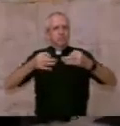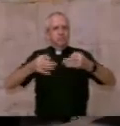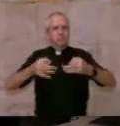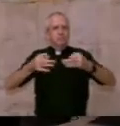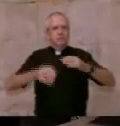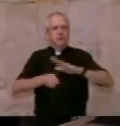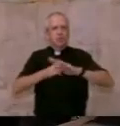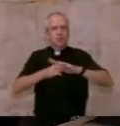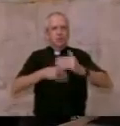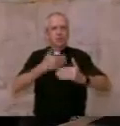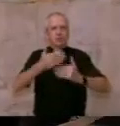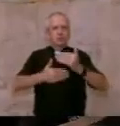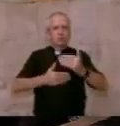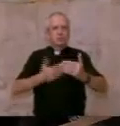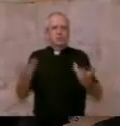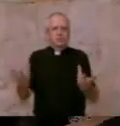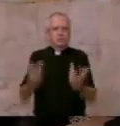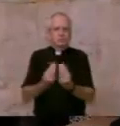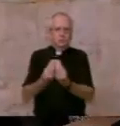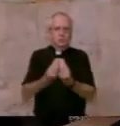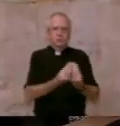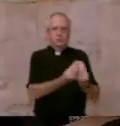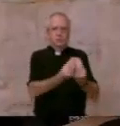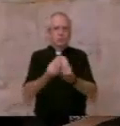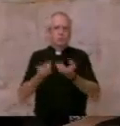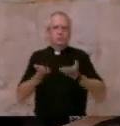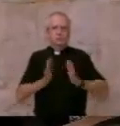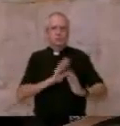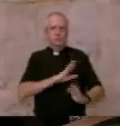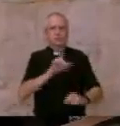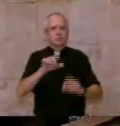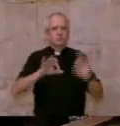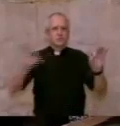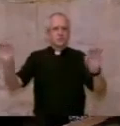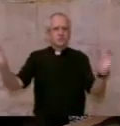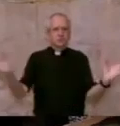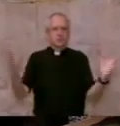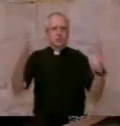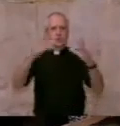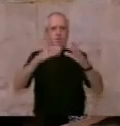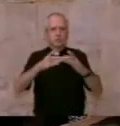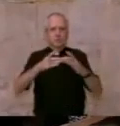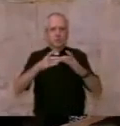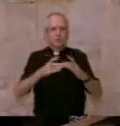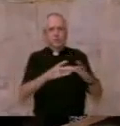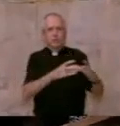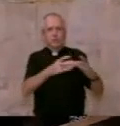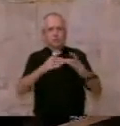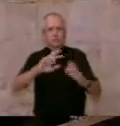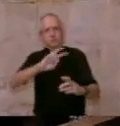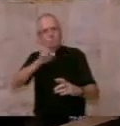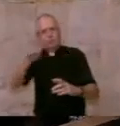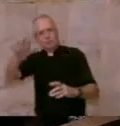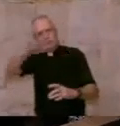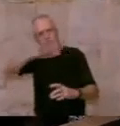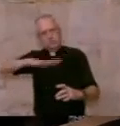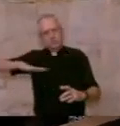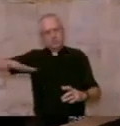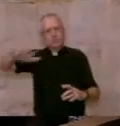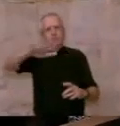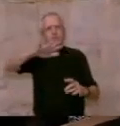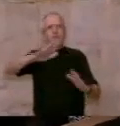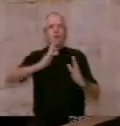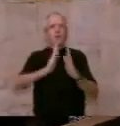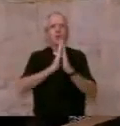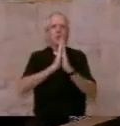y vaya acogiendo en su seno a los hijos de Dios dispersos que viven en nuestra ciudad y en los demás pueblos de la